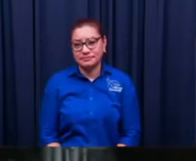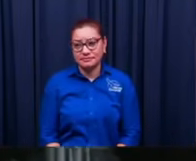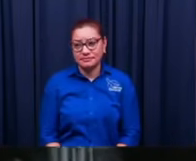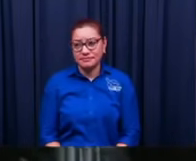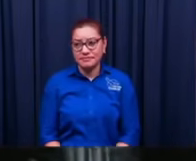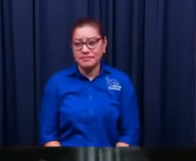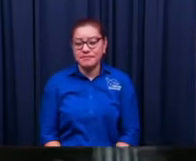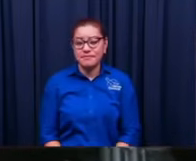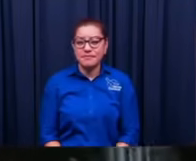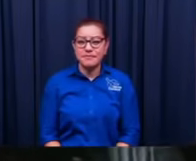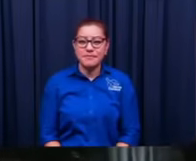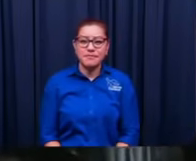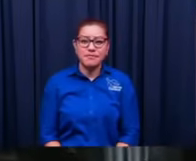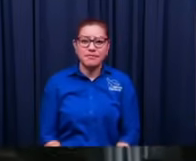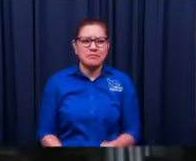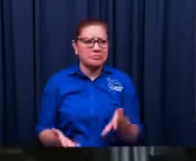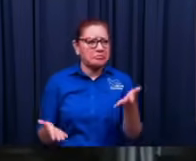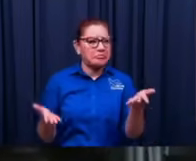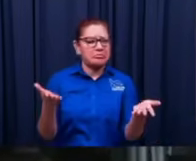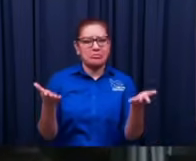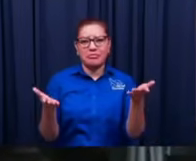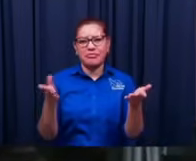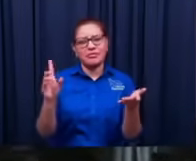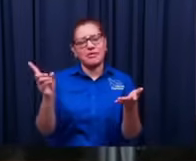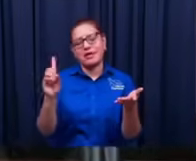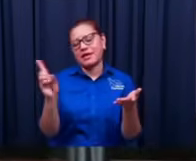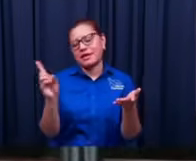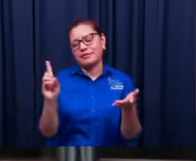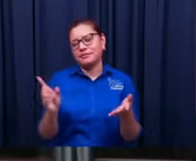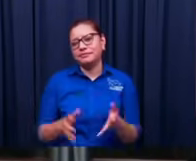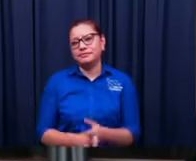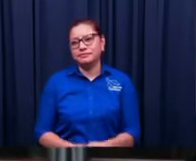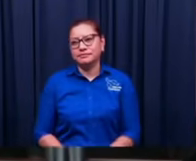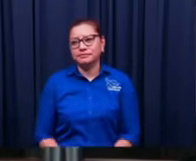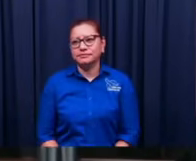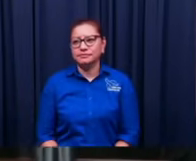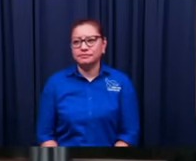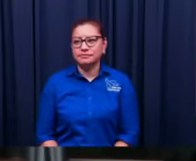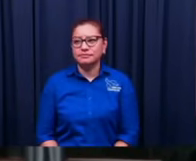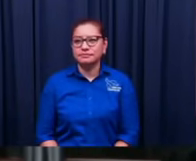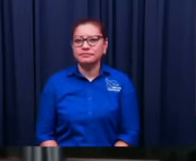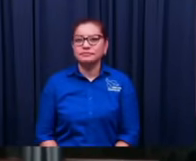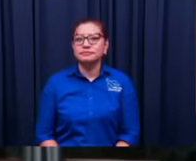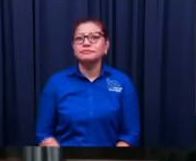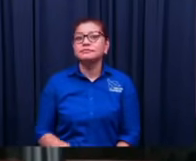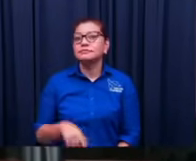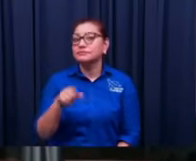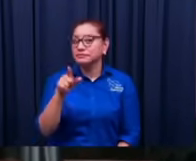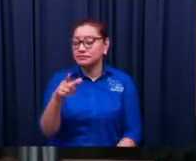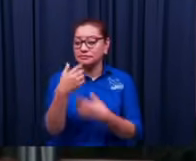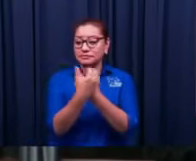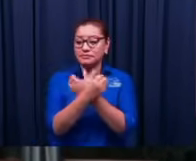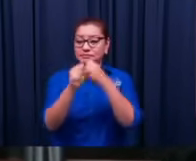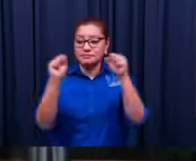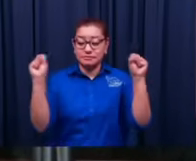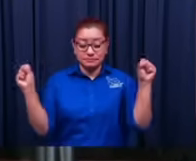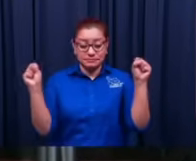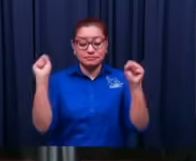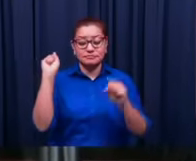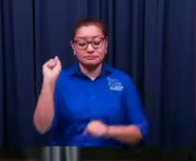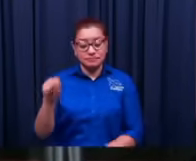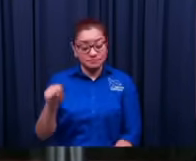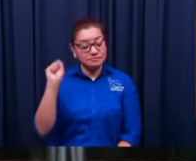No, pero es que entonces no es equitativo. No, esto no es de equidad. Esto es que te salves o te salves, pero